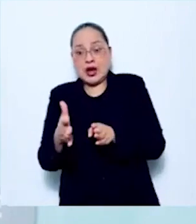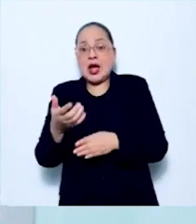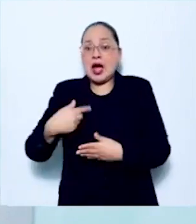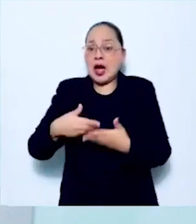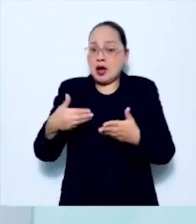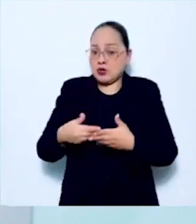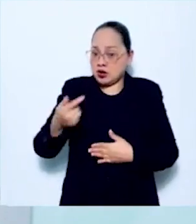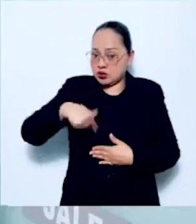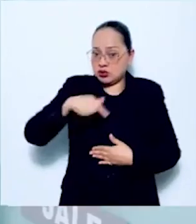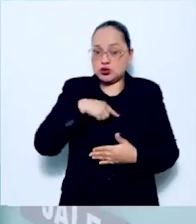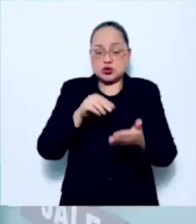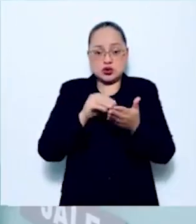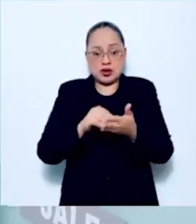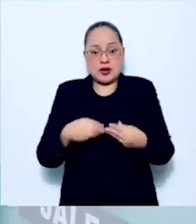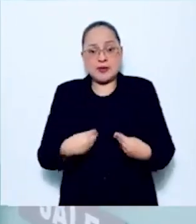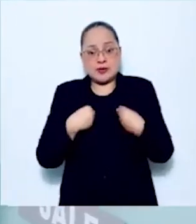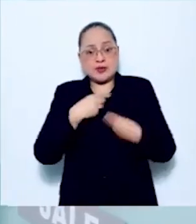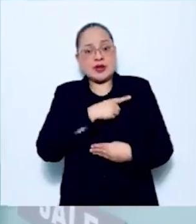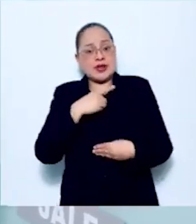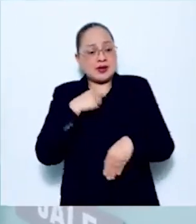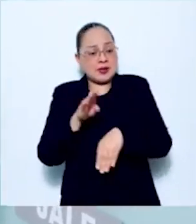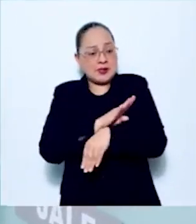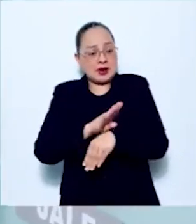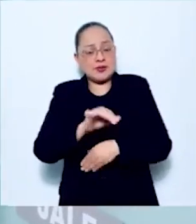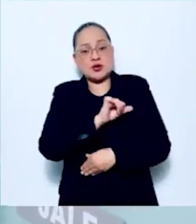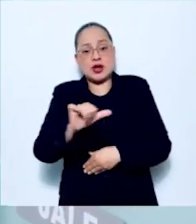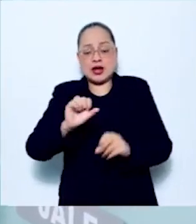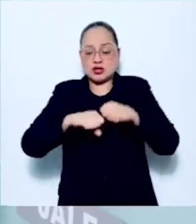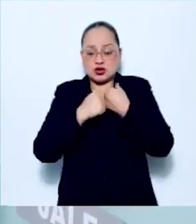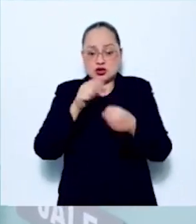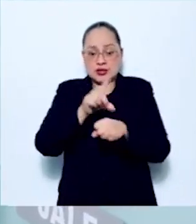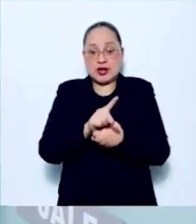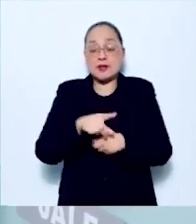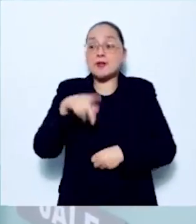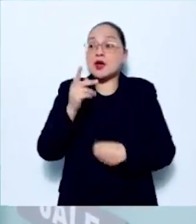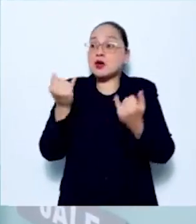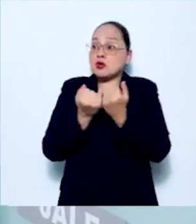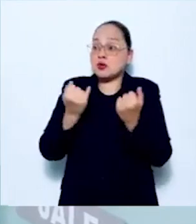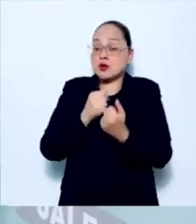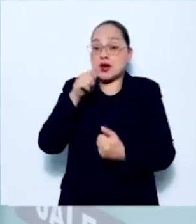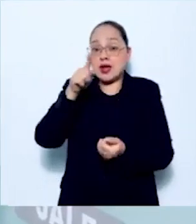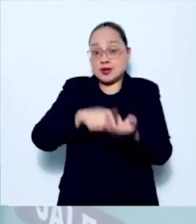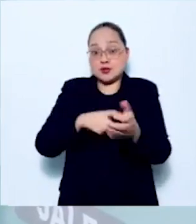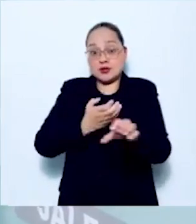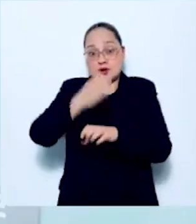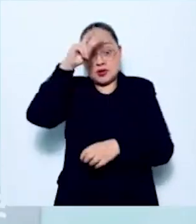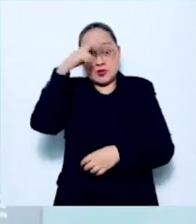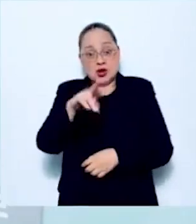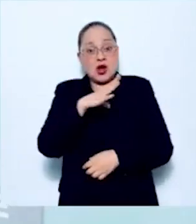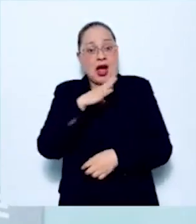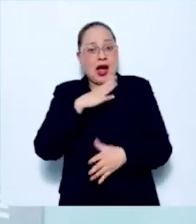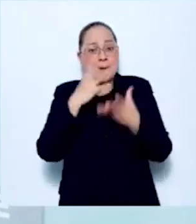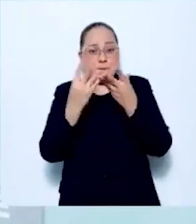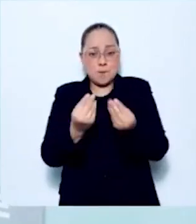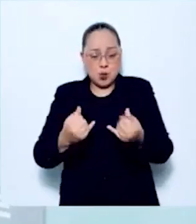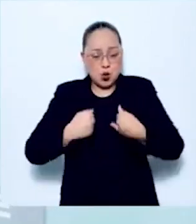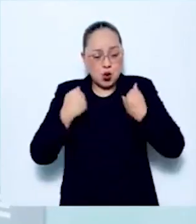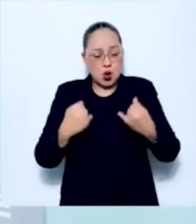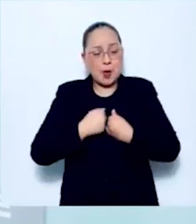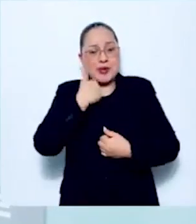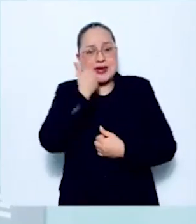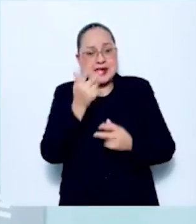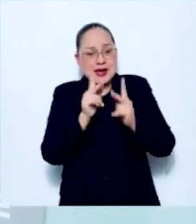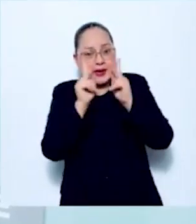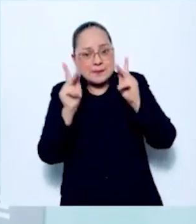beneficio de nuestra sociedad. Por otro lado, tenemos un grupo de jóvenes entusiastas y echados para adelante, una sociedad que quiere